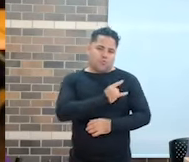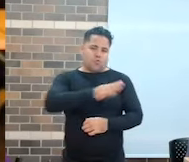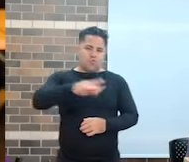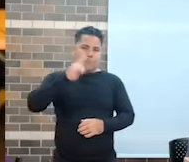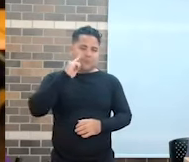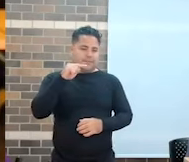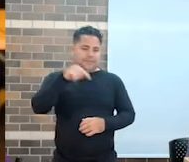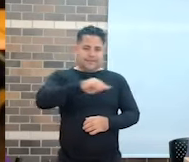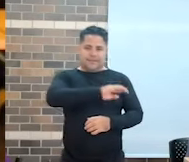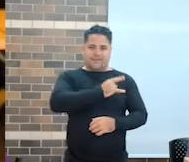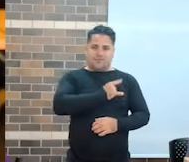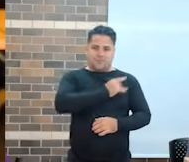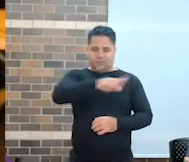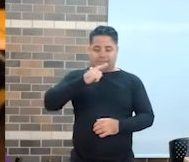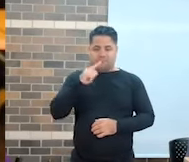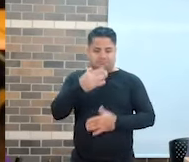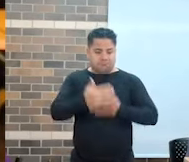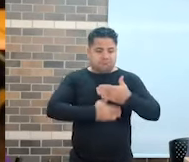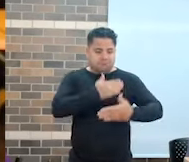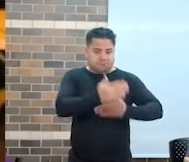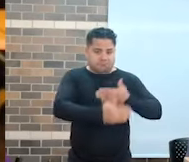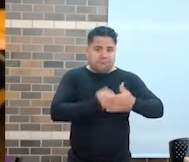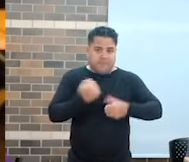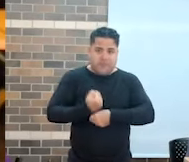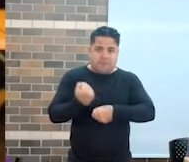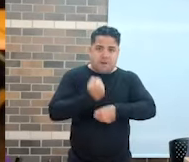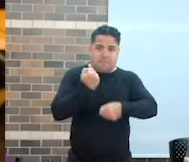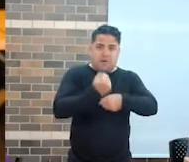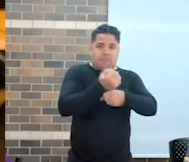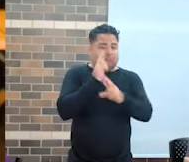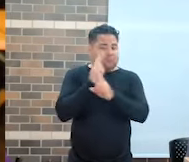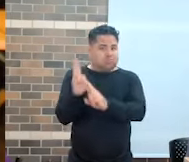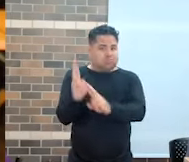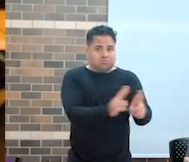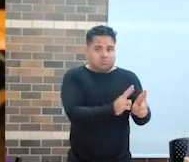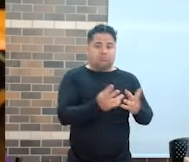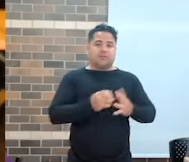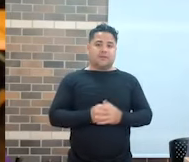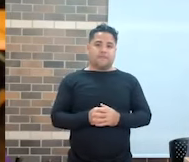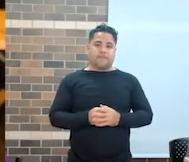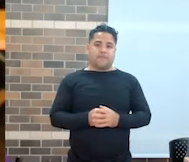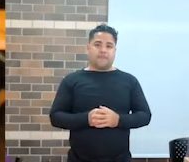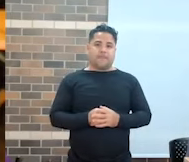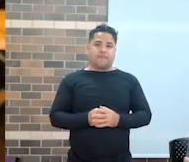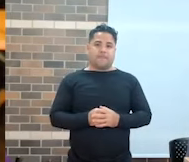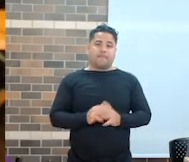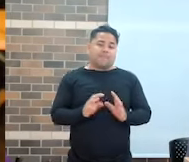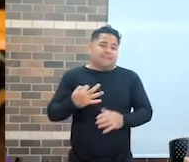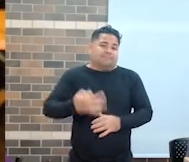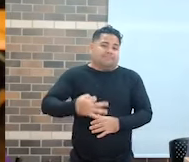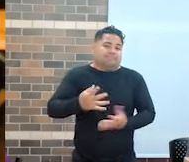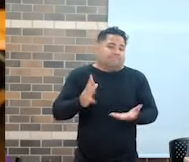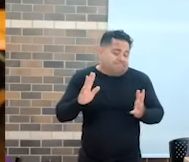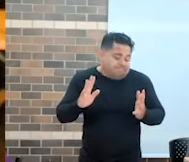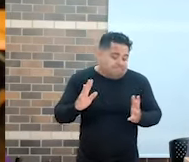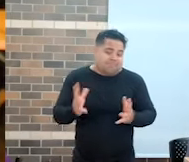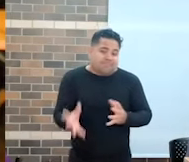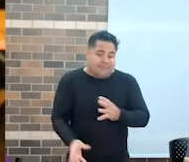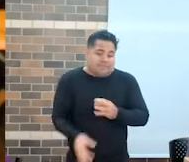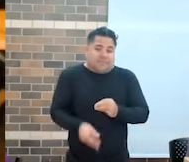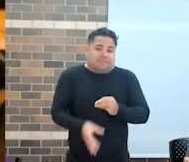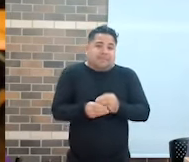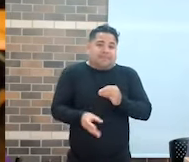tenido viene trabajando en todo ese proceso de reconocimiento, pero pues siempre hace falta más, ¿no? Yo creo